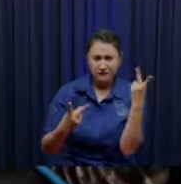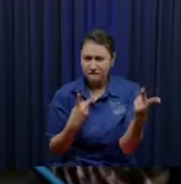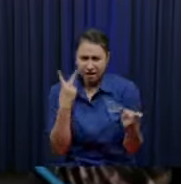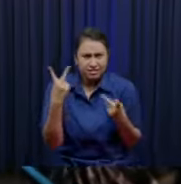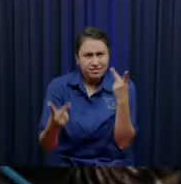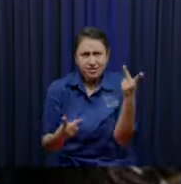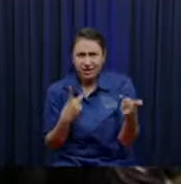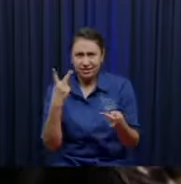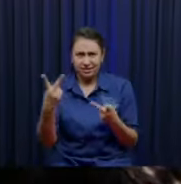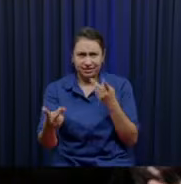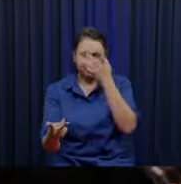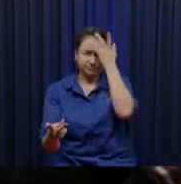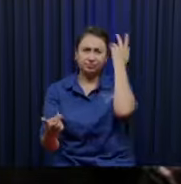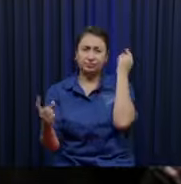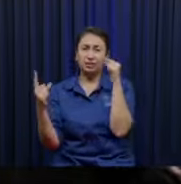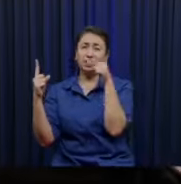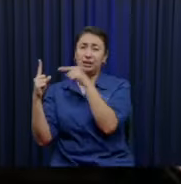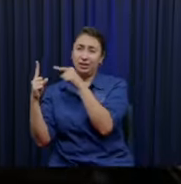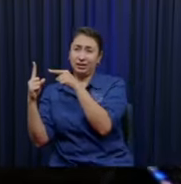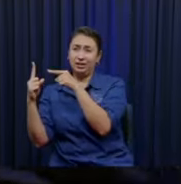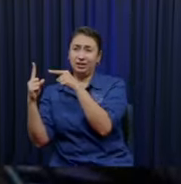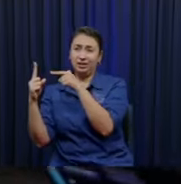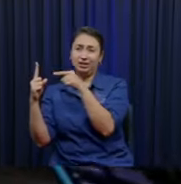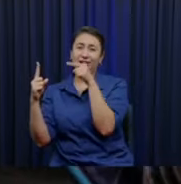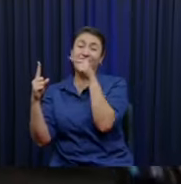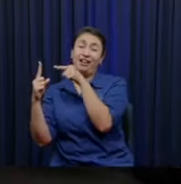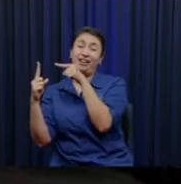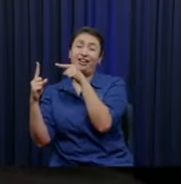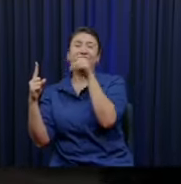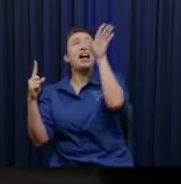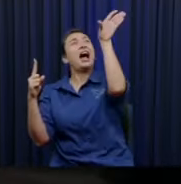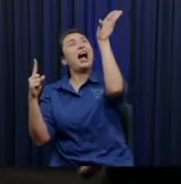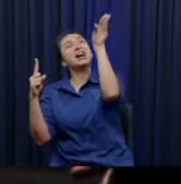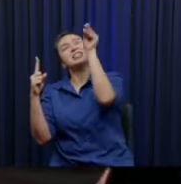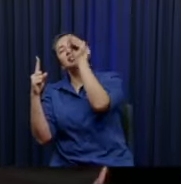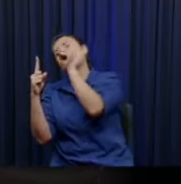Norteamérica. Y cuando se encontró con el Señor y se sentía